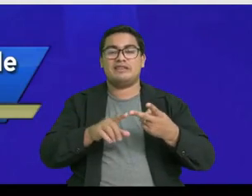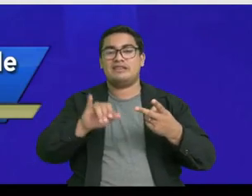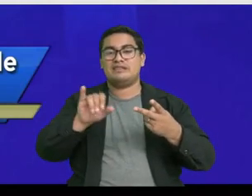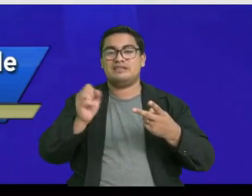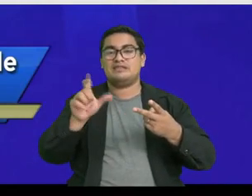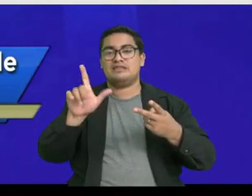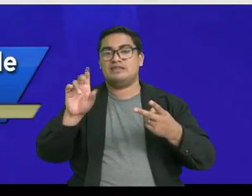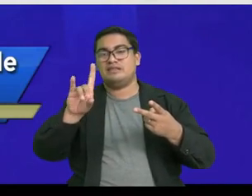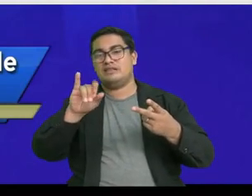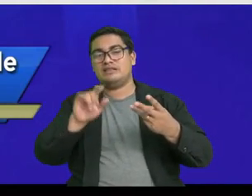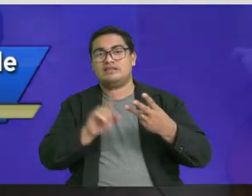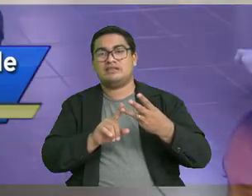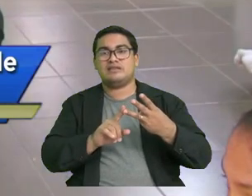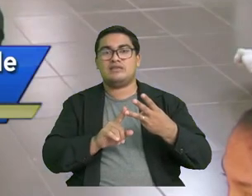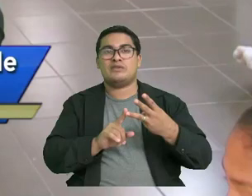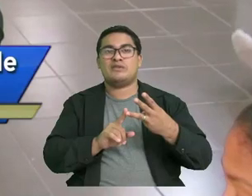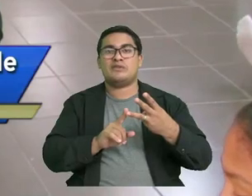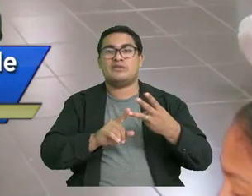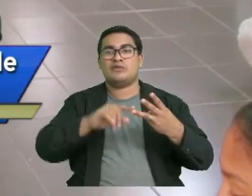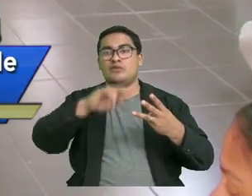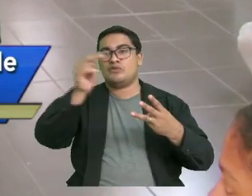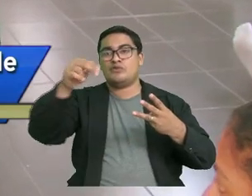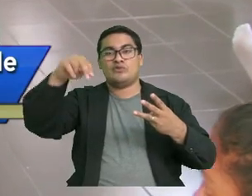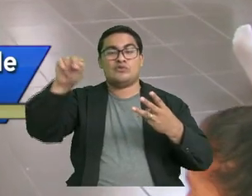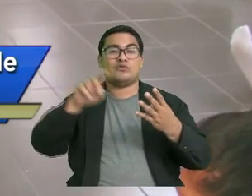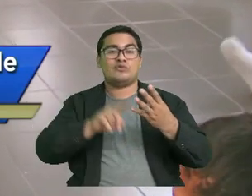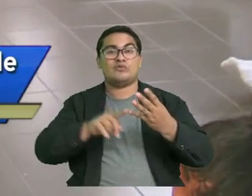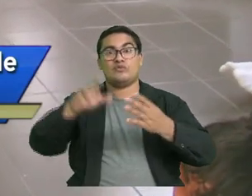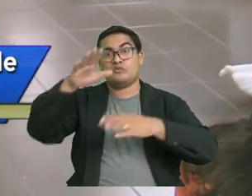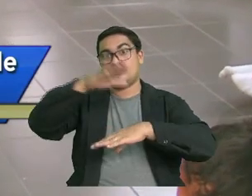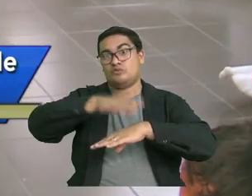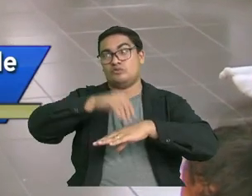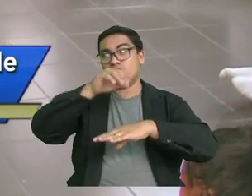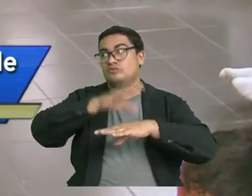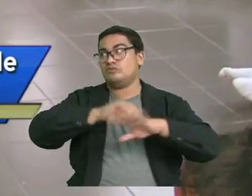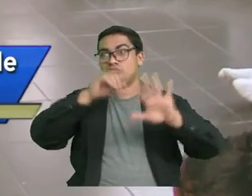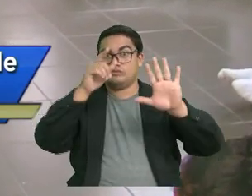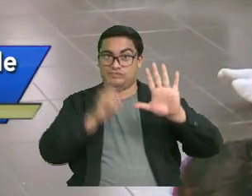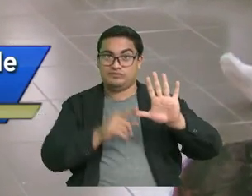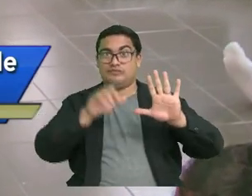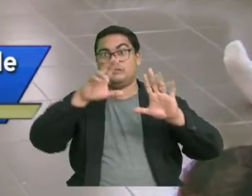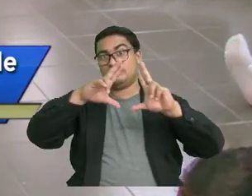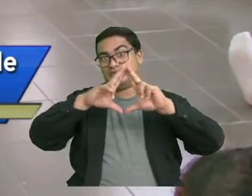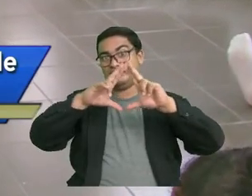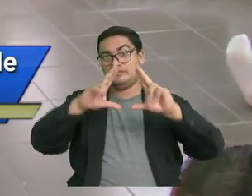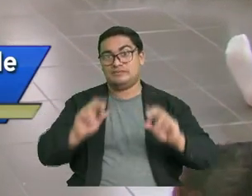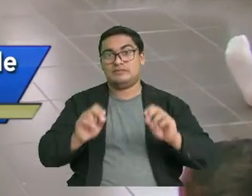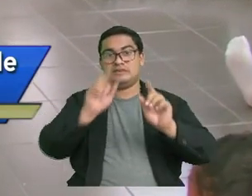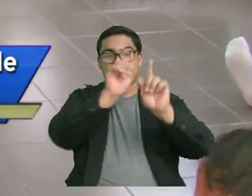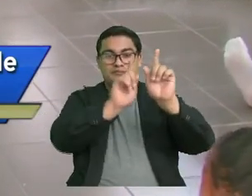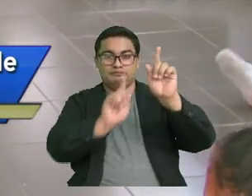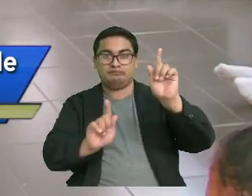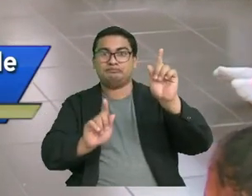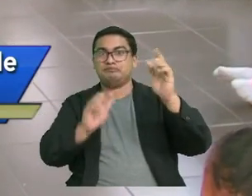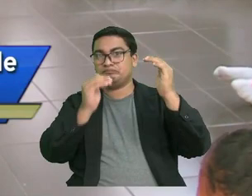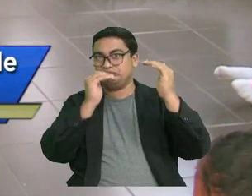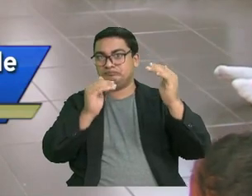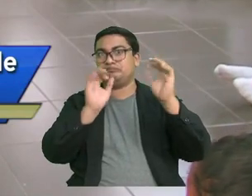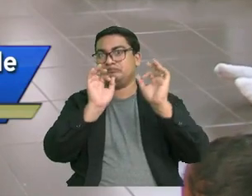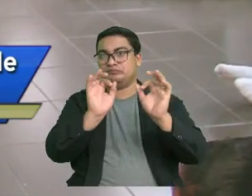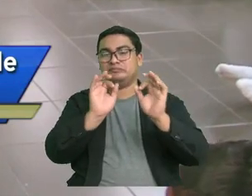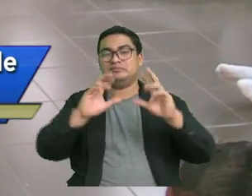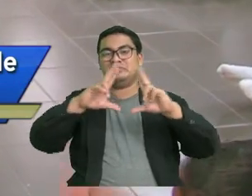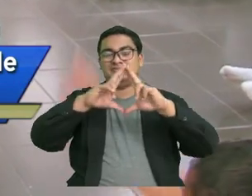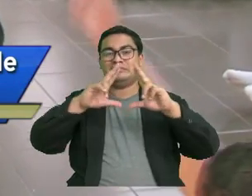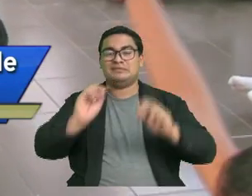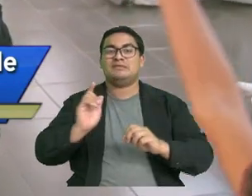Noruega, Suecia. Entonces, ¿qué quiere decir esto? Si cumplimos estos indicadores, significa